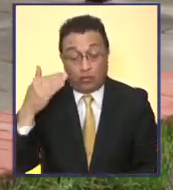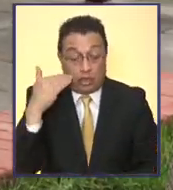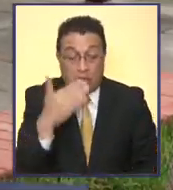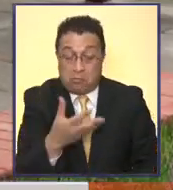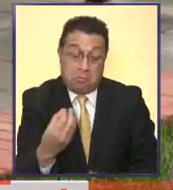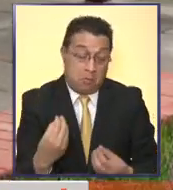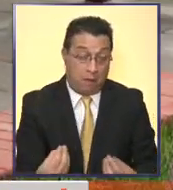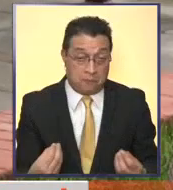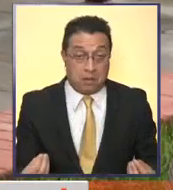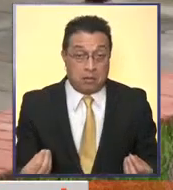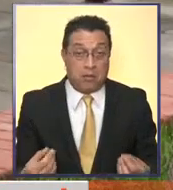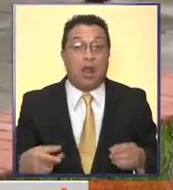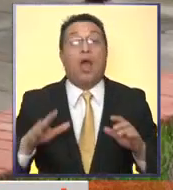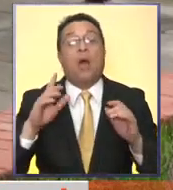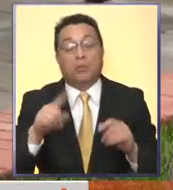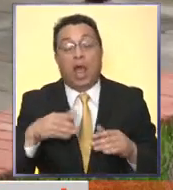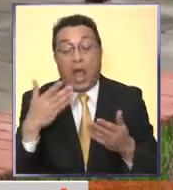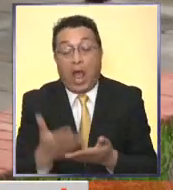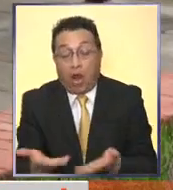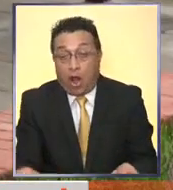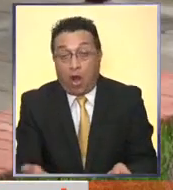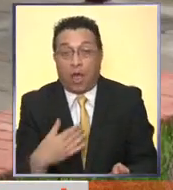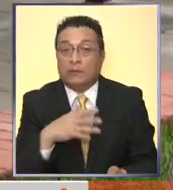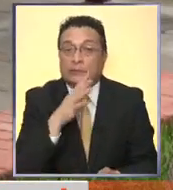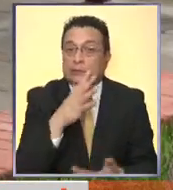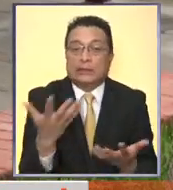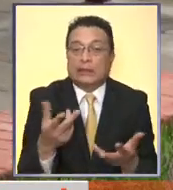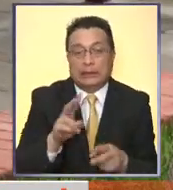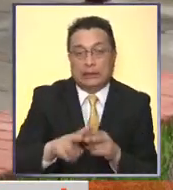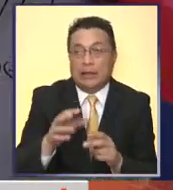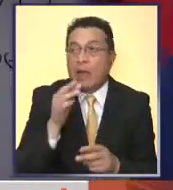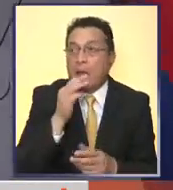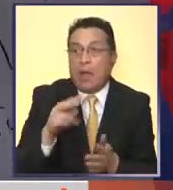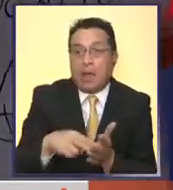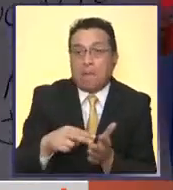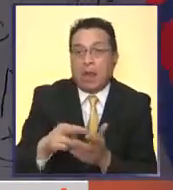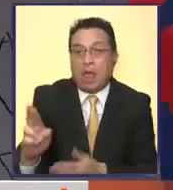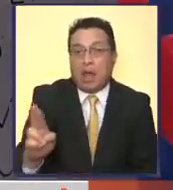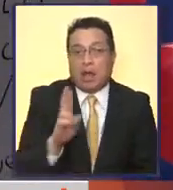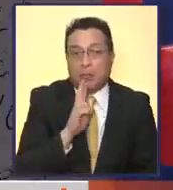porque ahora en el momento estamos en el aire y esperando la respuesta nada más.